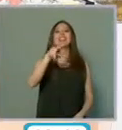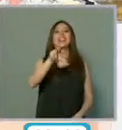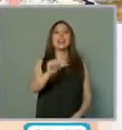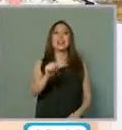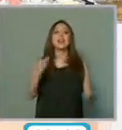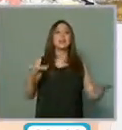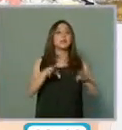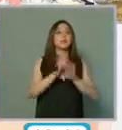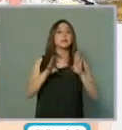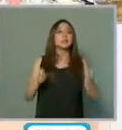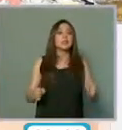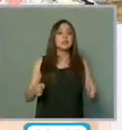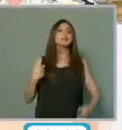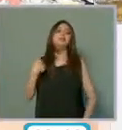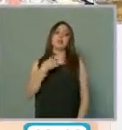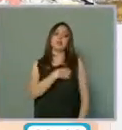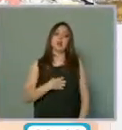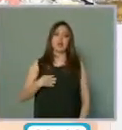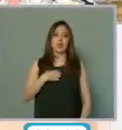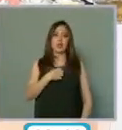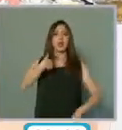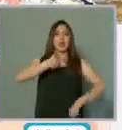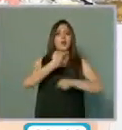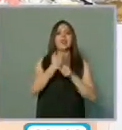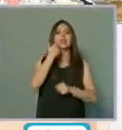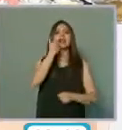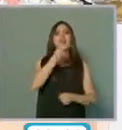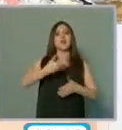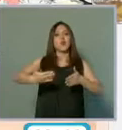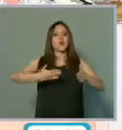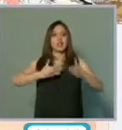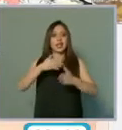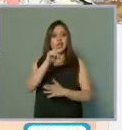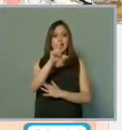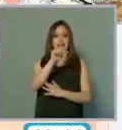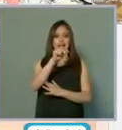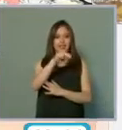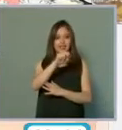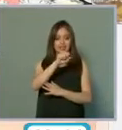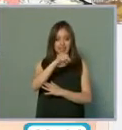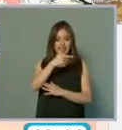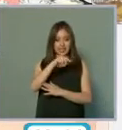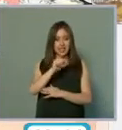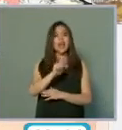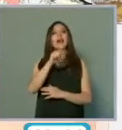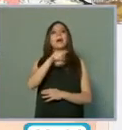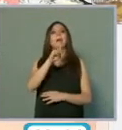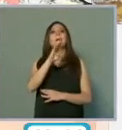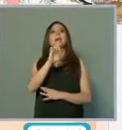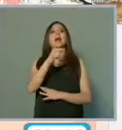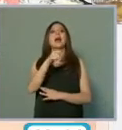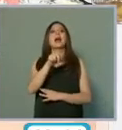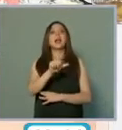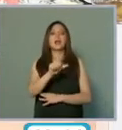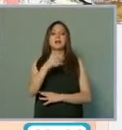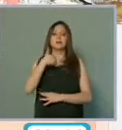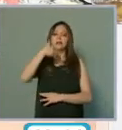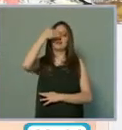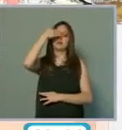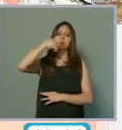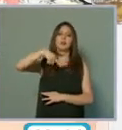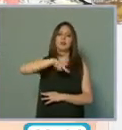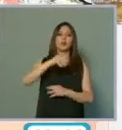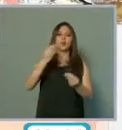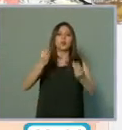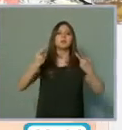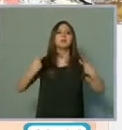Bien contenta porque vamos a rockear esta cocina con una lasaña vegana que yo sé que a muchos de nuestros amigos y amigas que